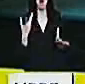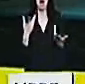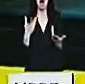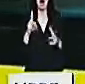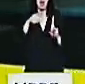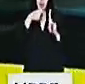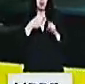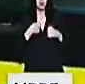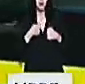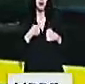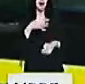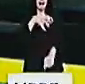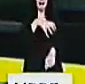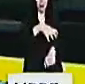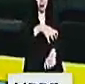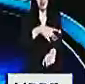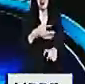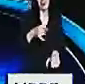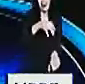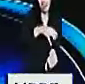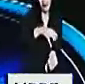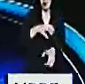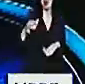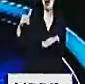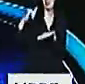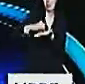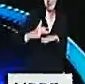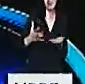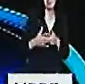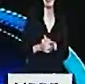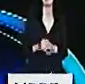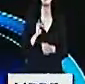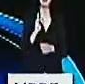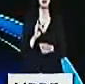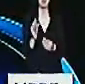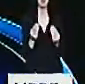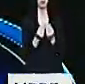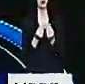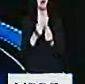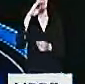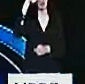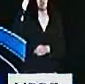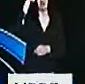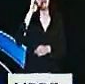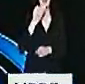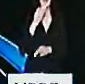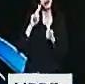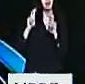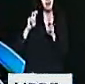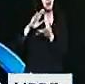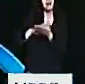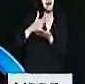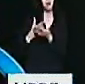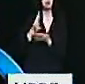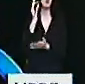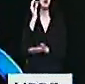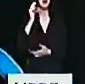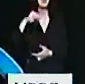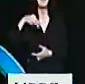una región como la región de Aysén. Sí, tener toda una experiencia de vida. Eso me imagino que se ve en la salud también, ¿no? Exacto. Como un factor así